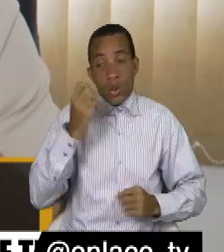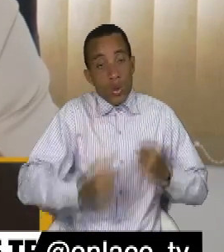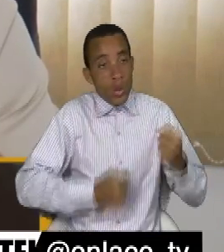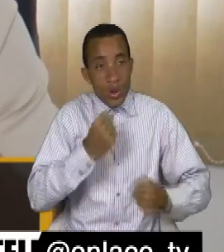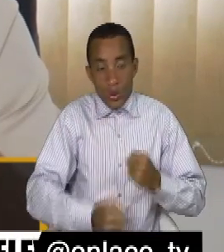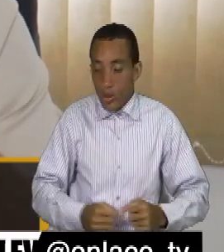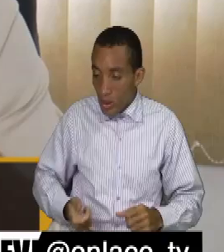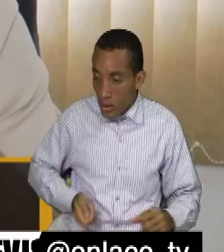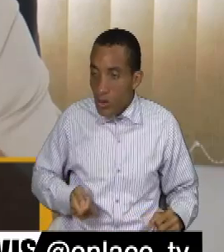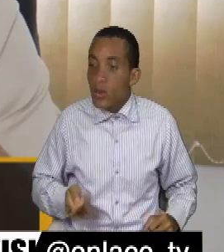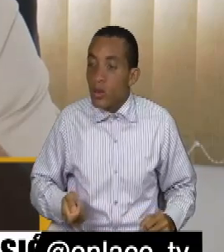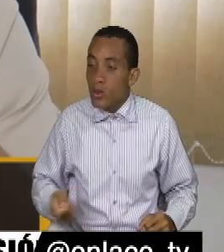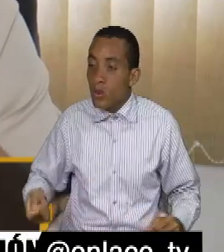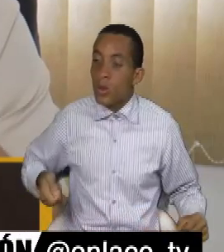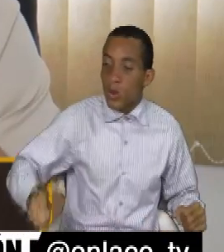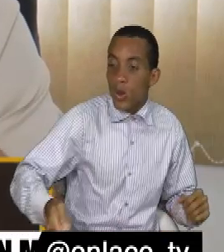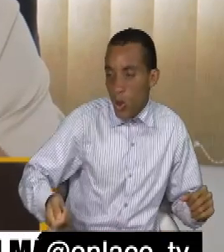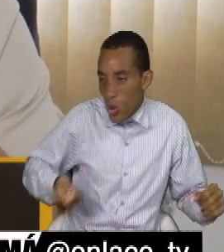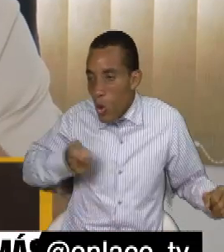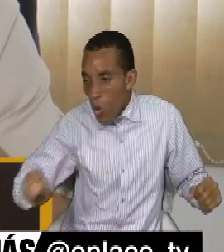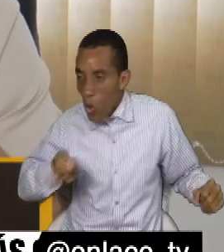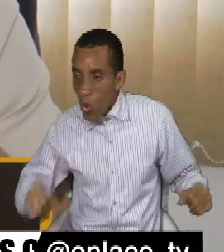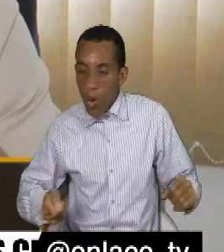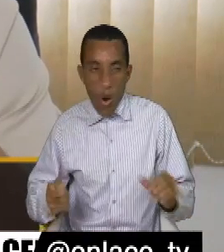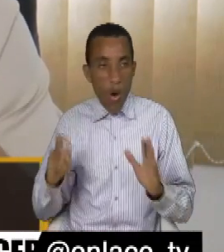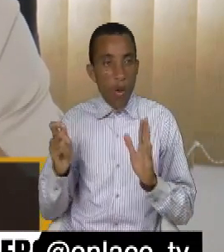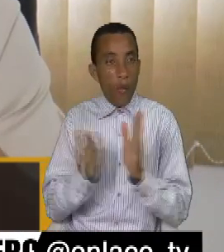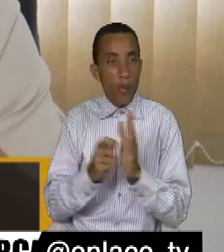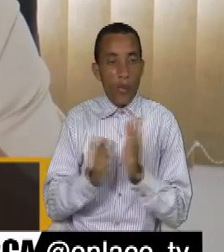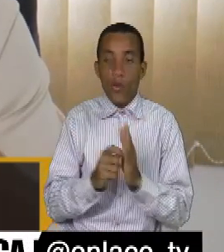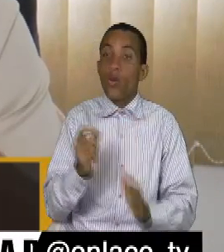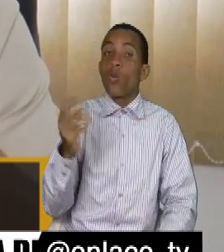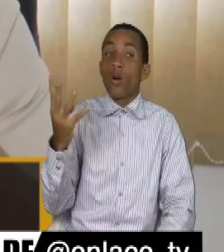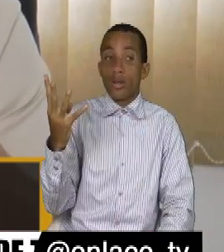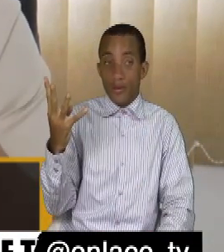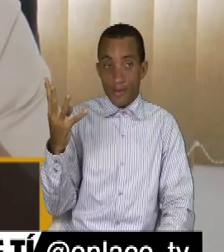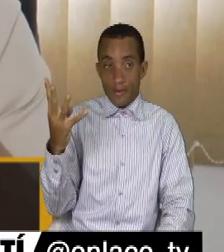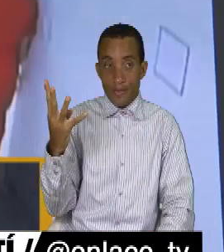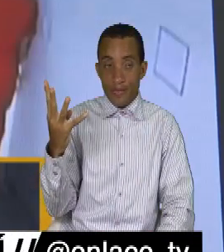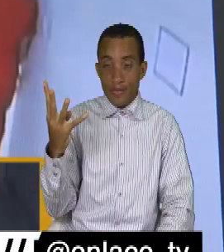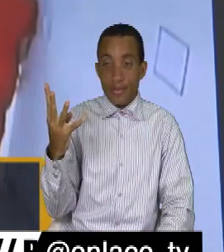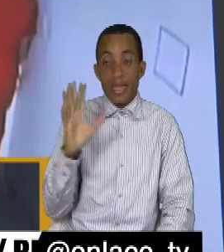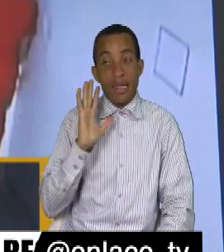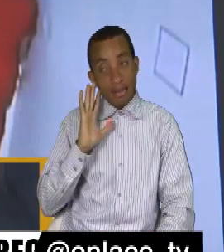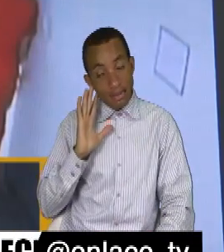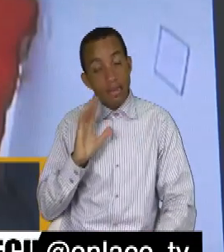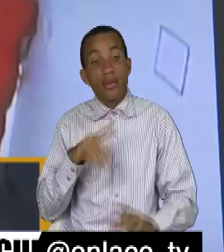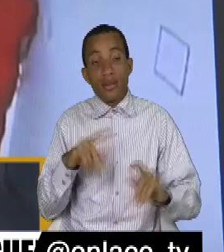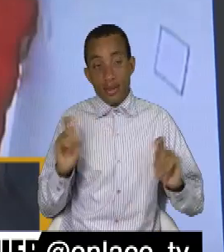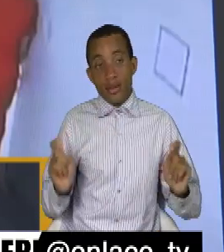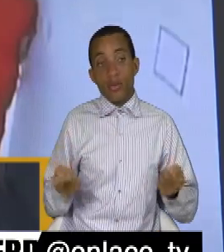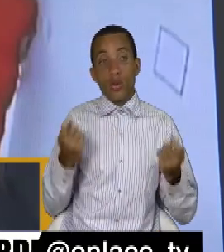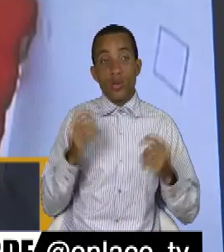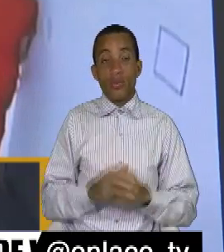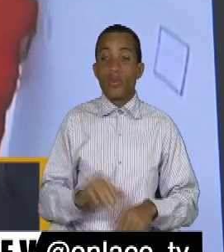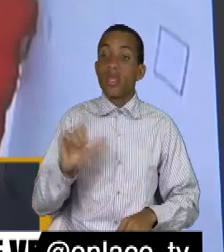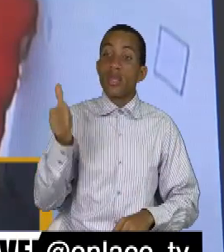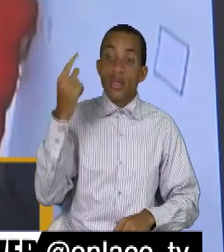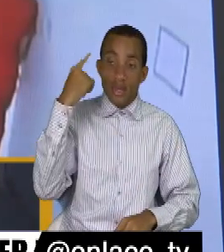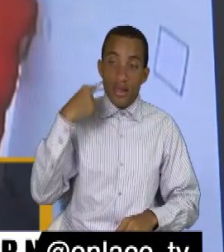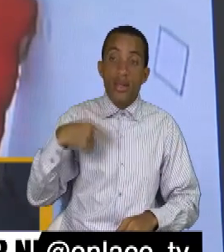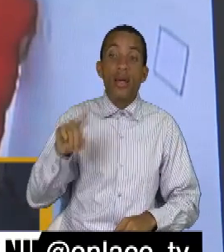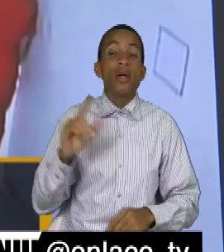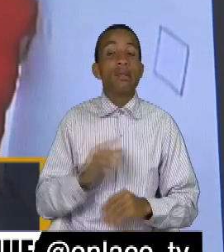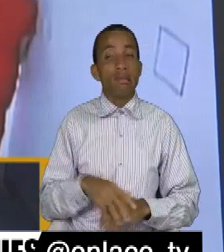una navaja le hizo 4 lances a tratar de herirlo. Afortunadamente no sucedió nada. En 10 días, ese es el segundo caso